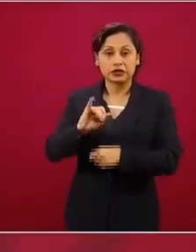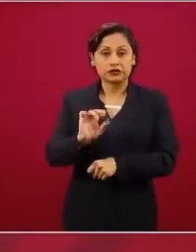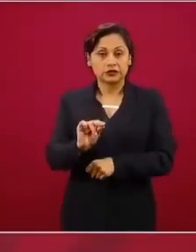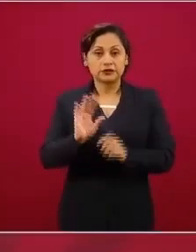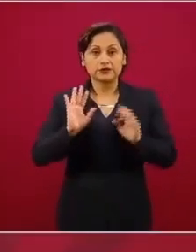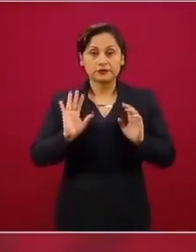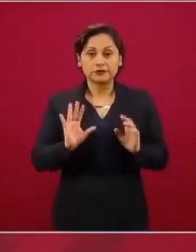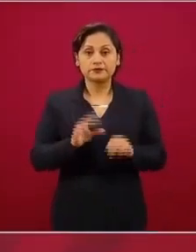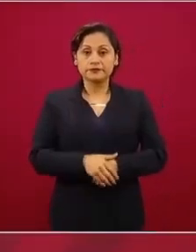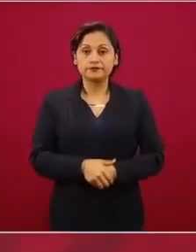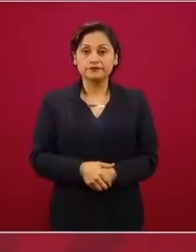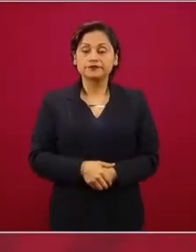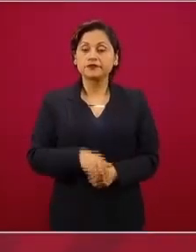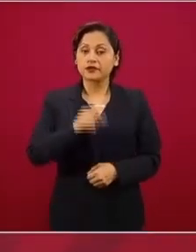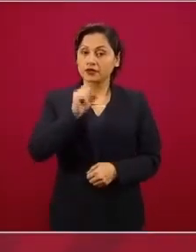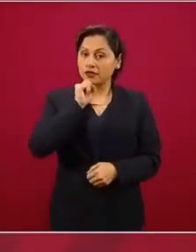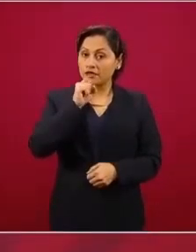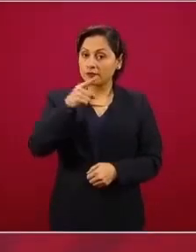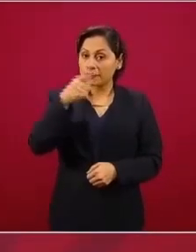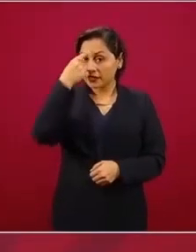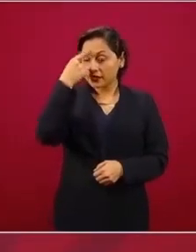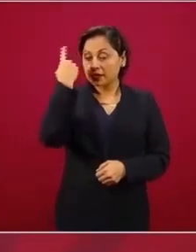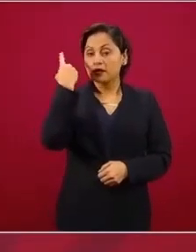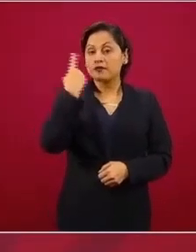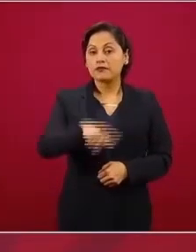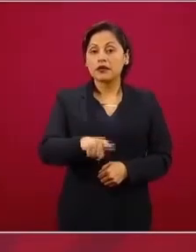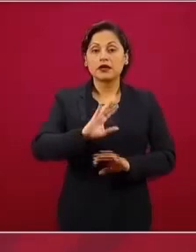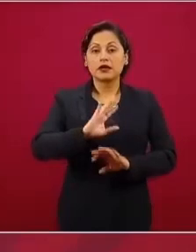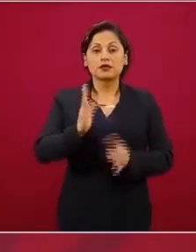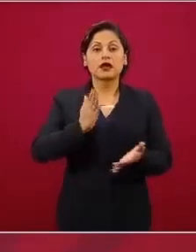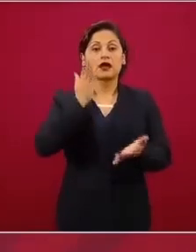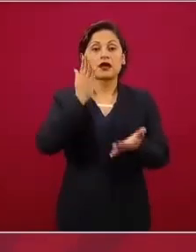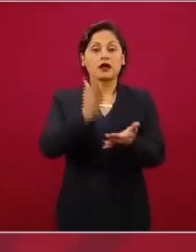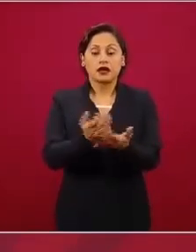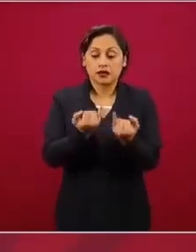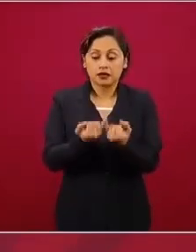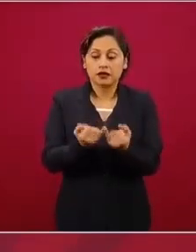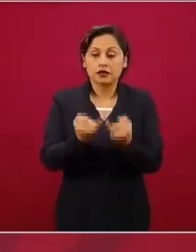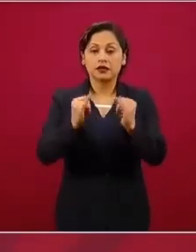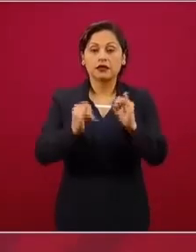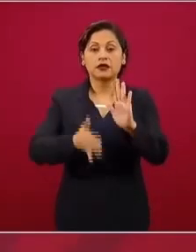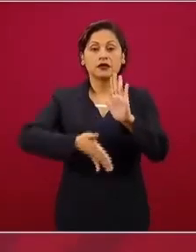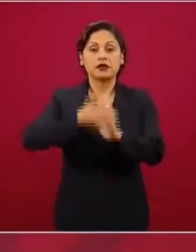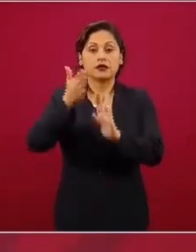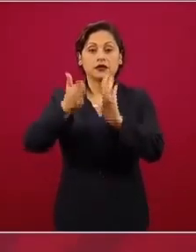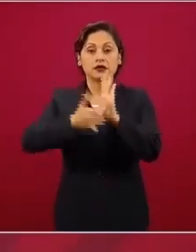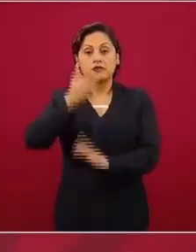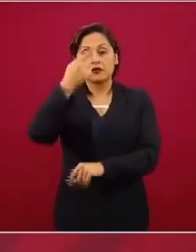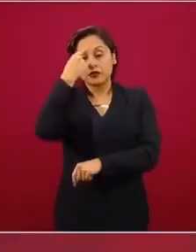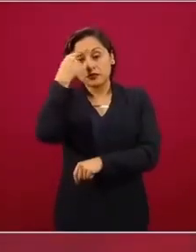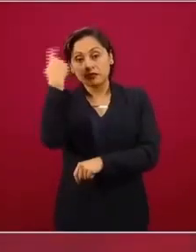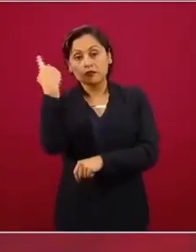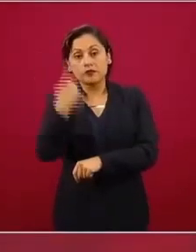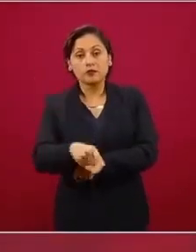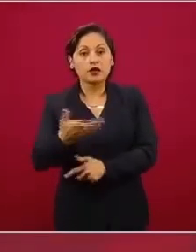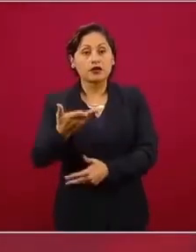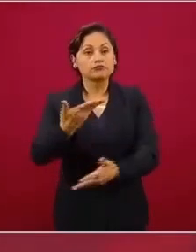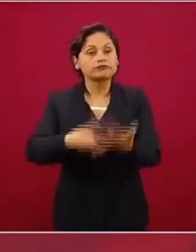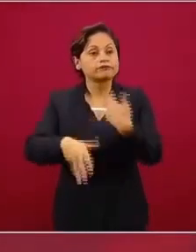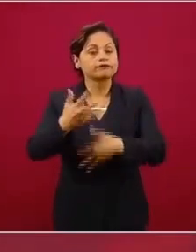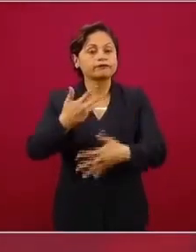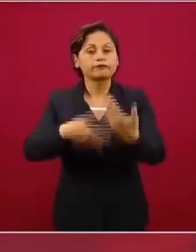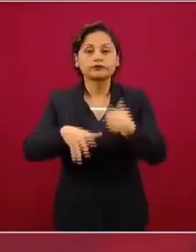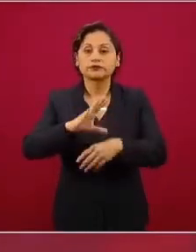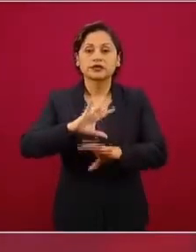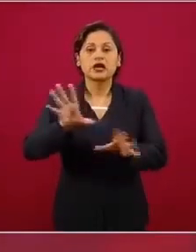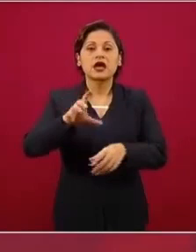iniciar obras que están pendientes para la reactivación de la economía para la creación de empleos